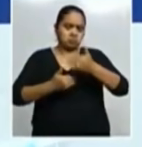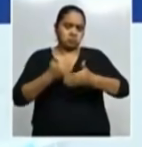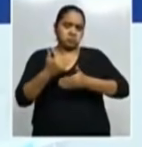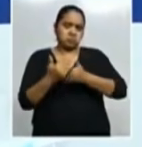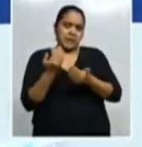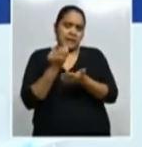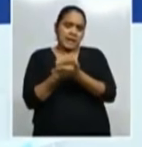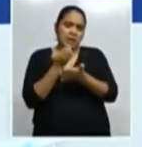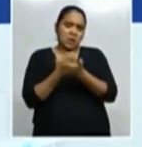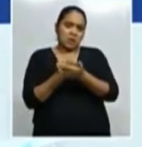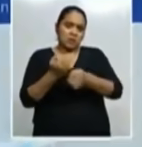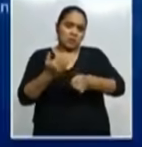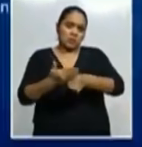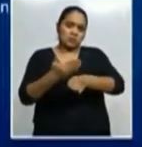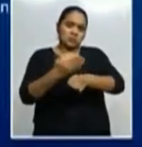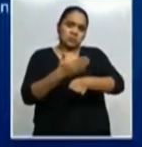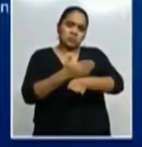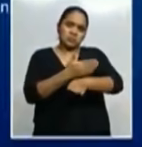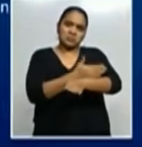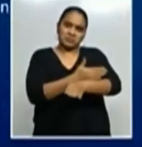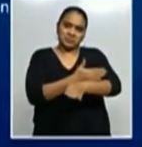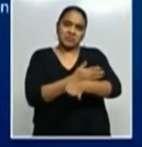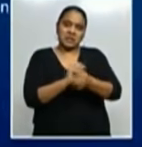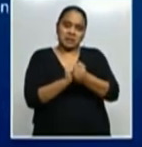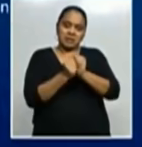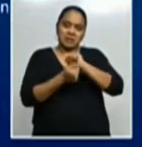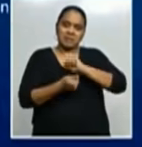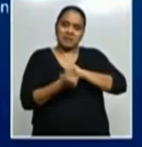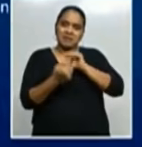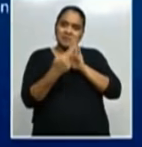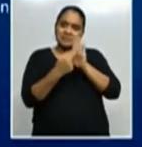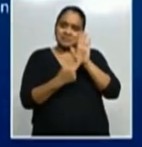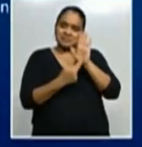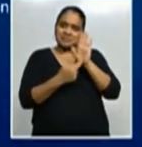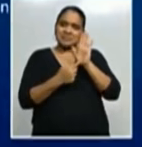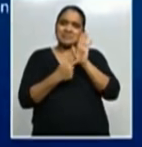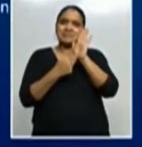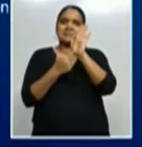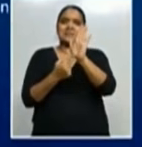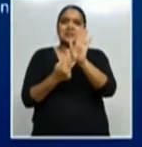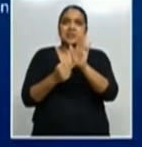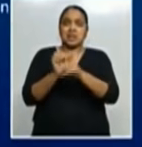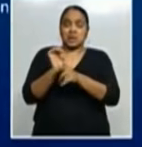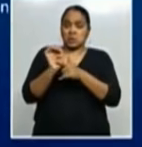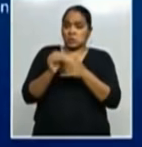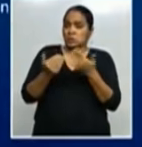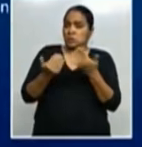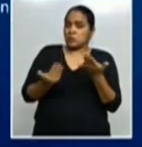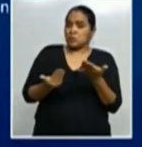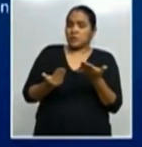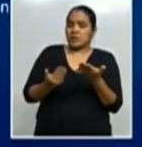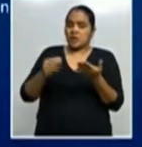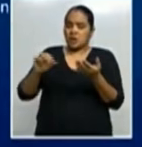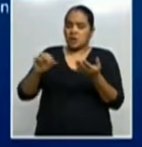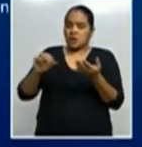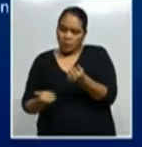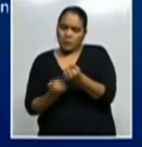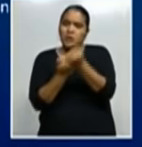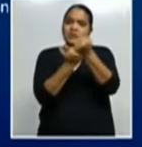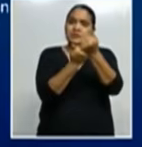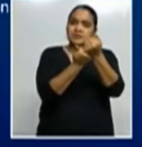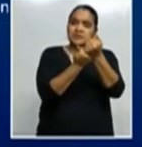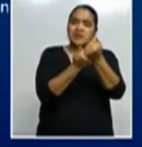esa forma han sido esquematizadas estas normativas. Colateralmente con eso, y esta sí es una medida complementaria, presidente,